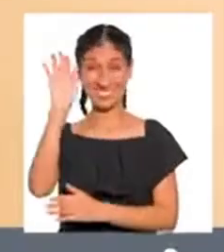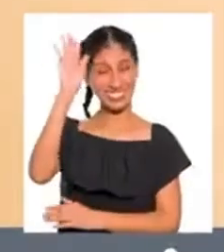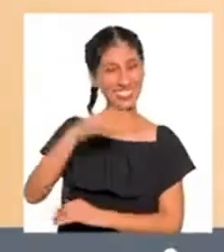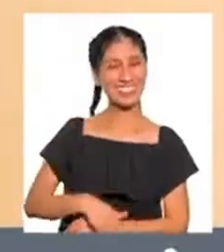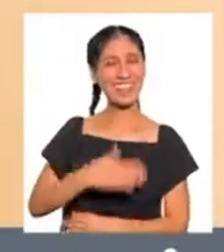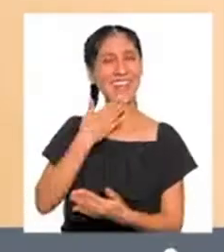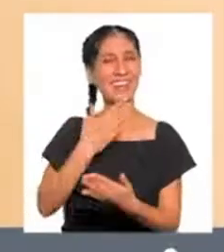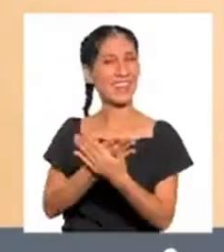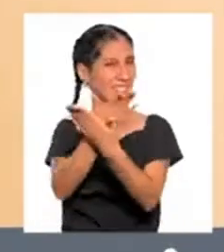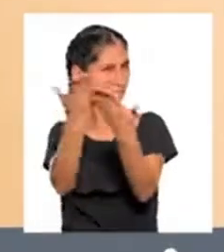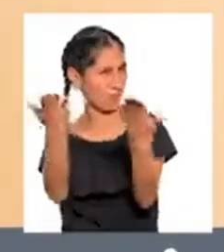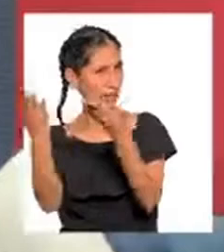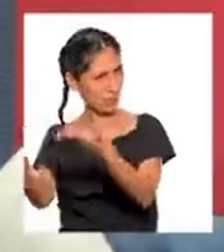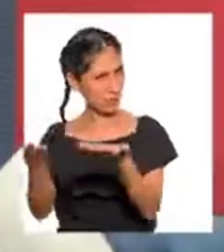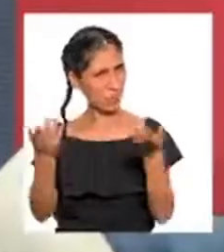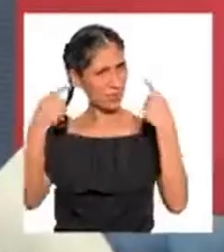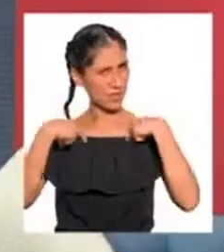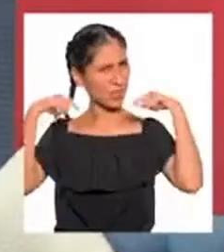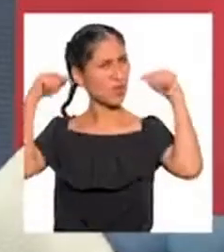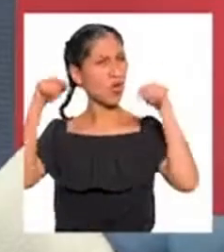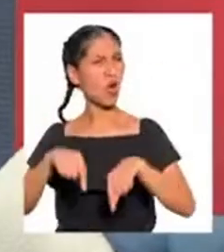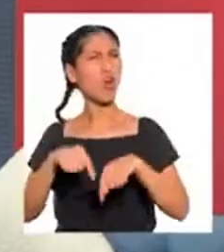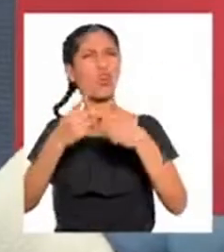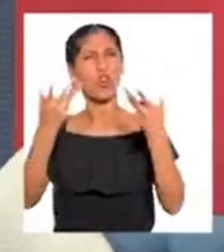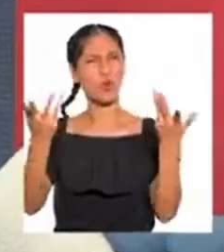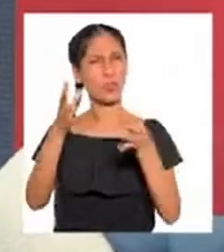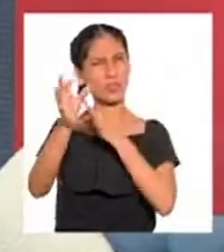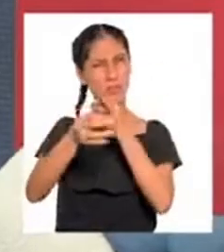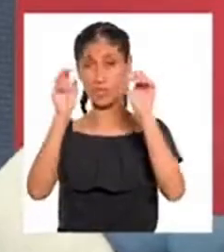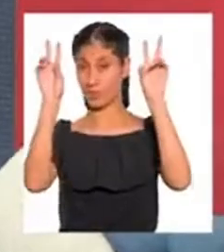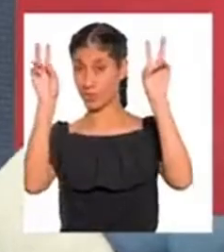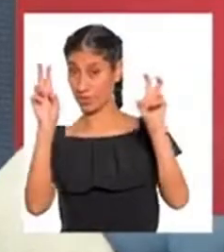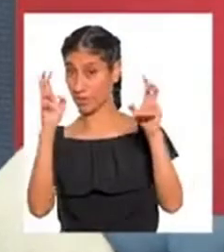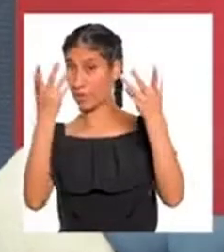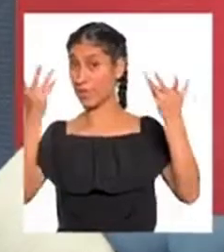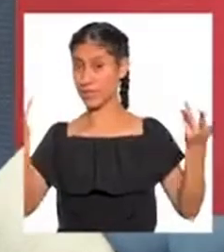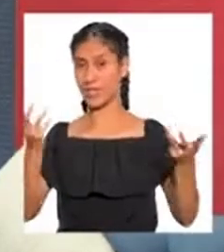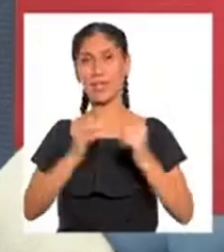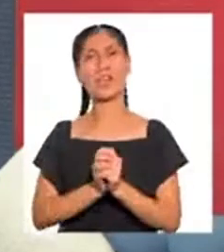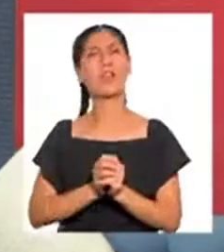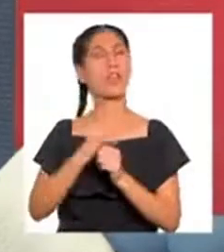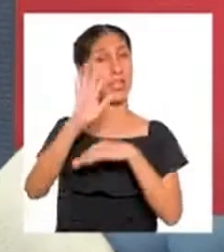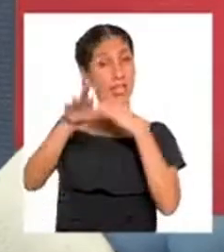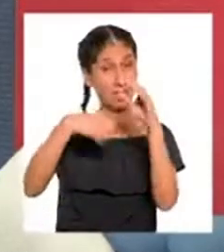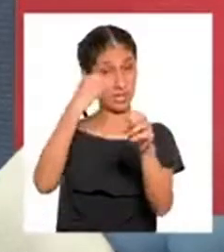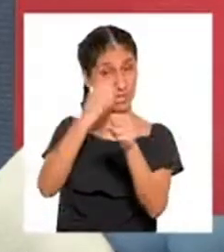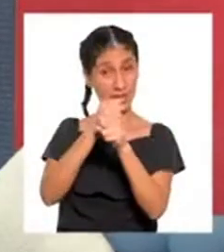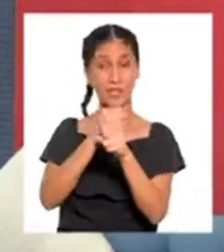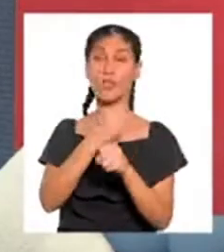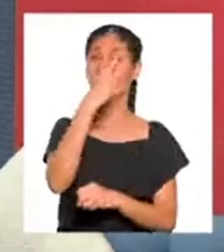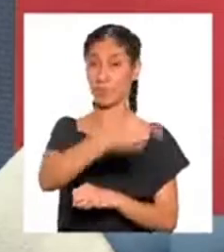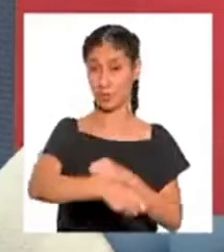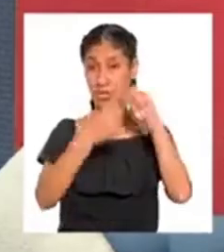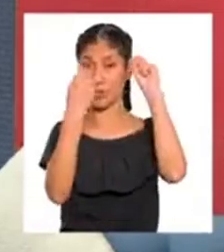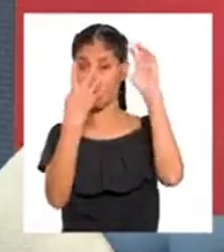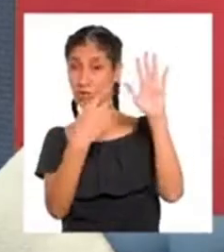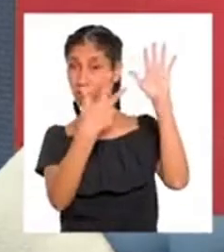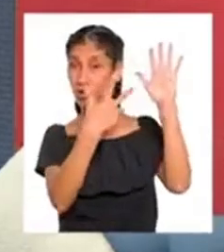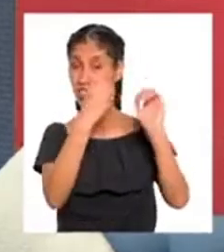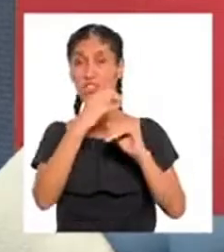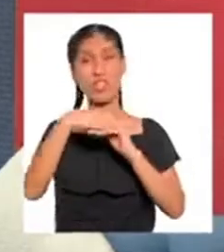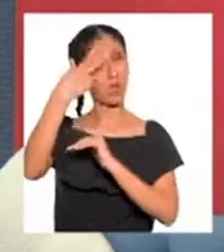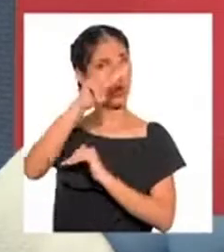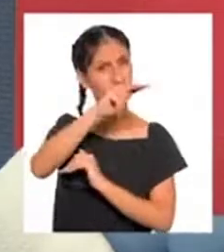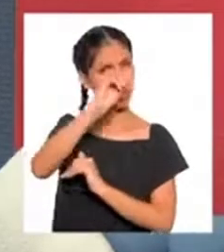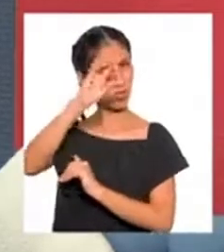Muchas gracias a ustedes por invitarme. El día de hoy estamos hablando sobre algunas condiciones que se dieron entre los años 1980 y 2000